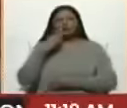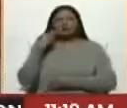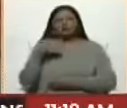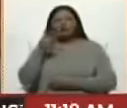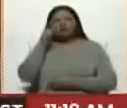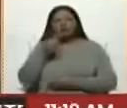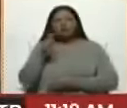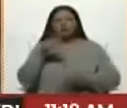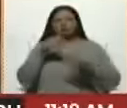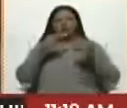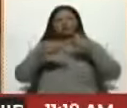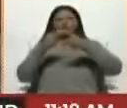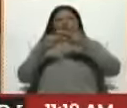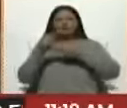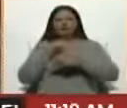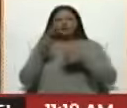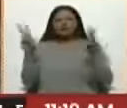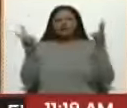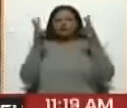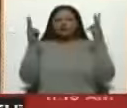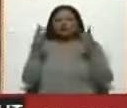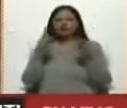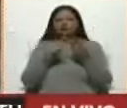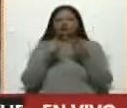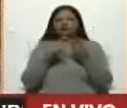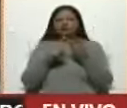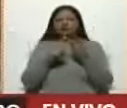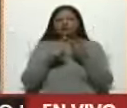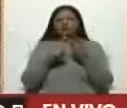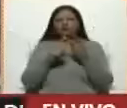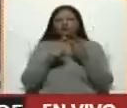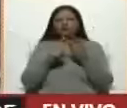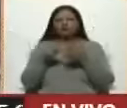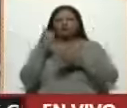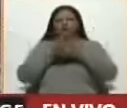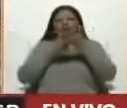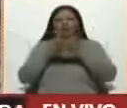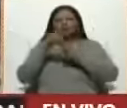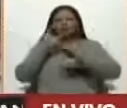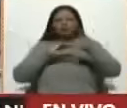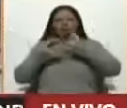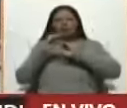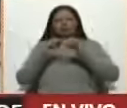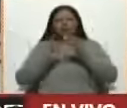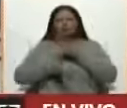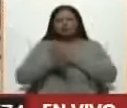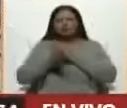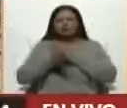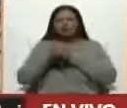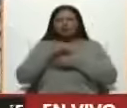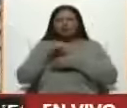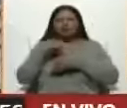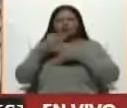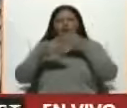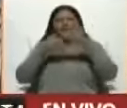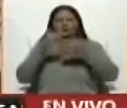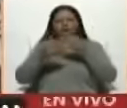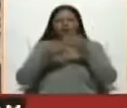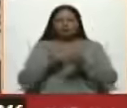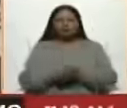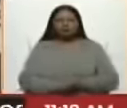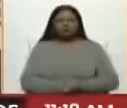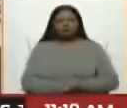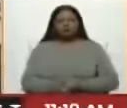ir construyendo esa victoria. En segundo lugar, la batalla comunicacional permanente que venimos dando. Cada día toma